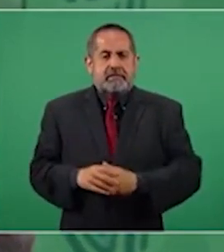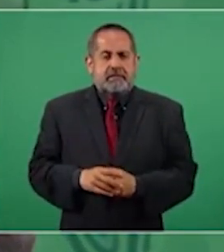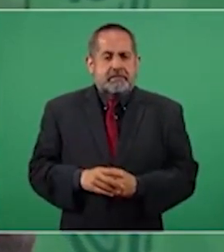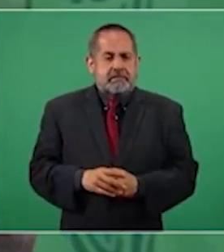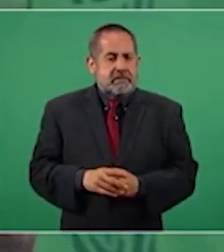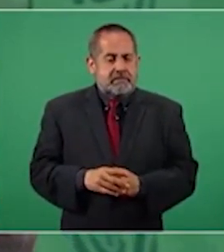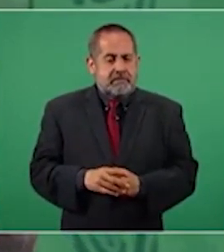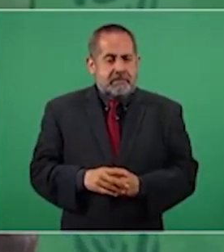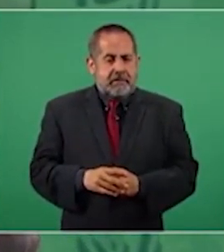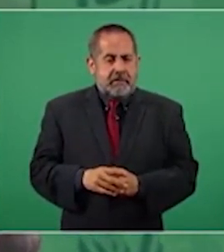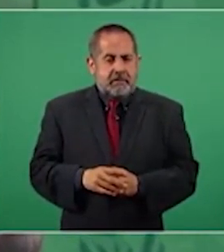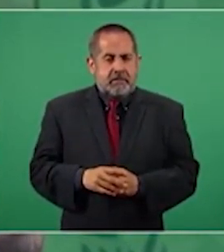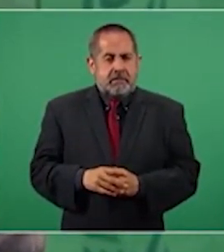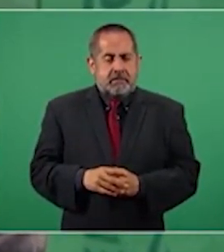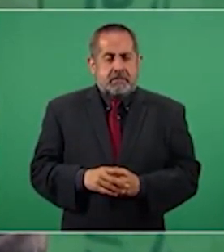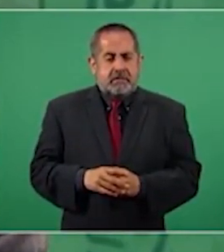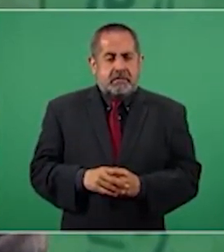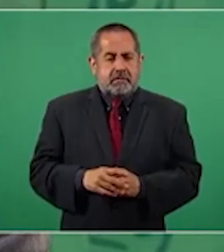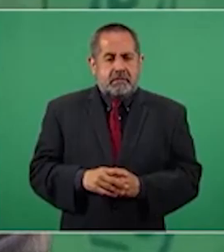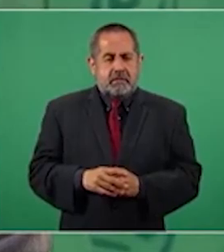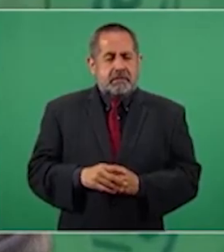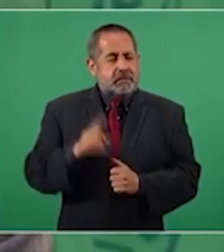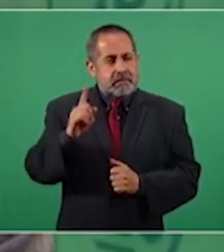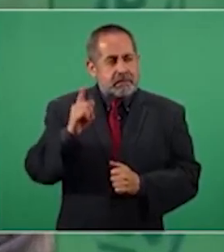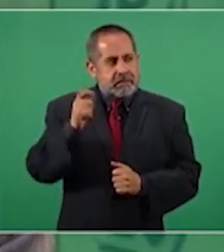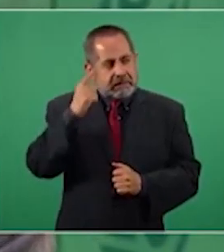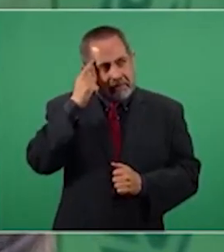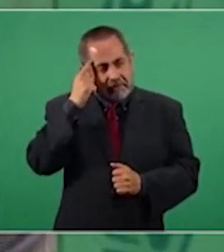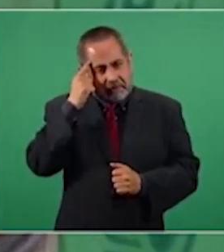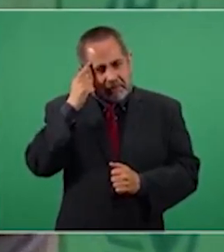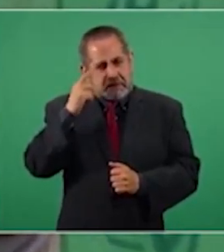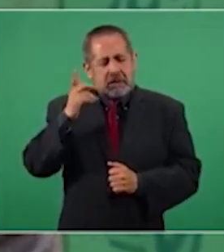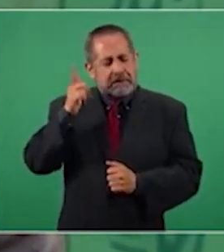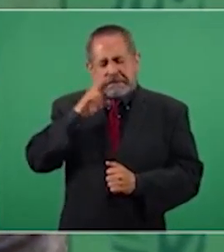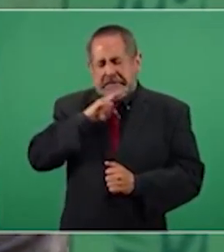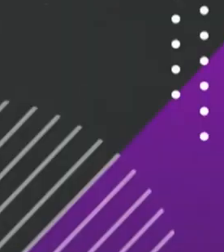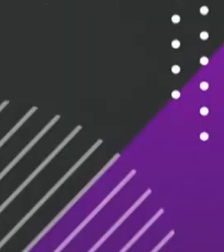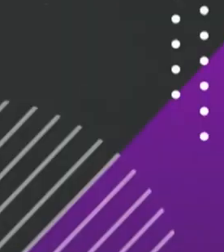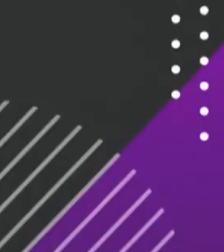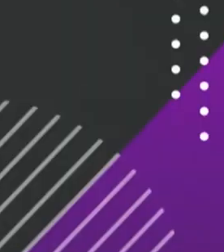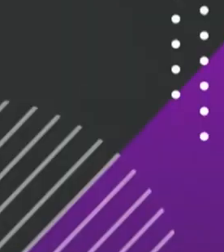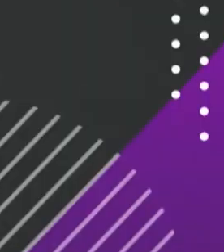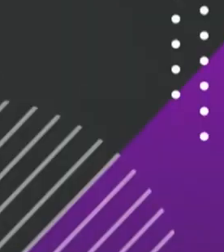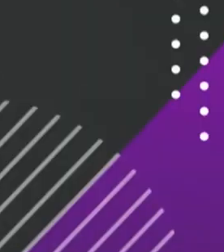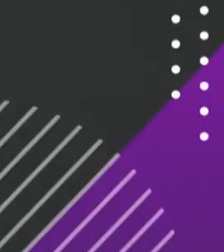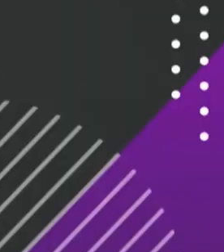Lo más pronto posible.